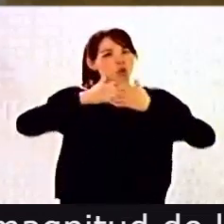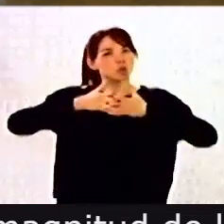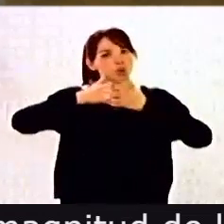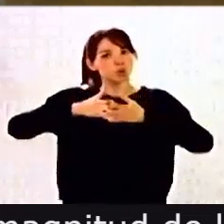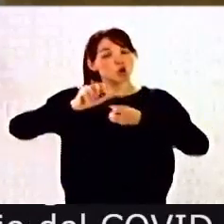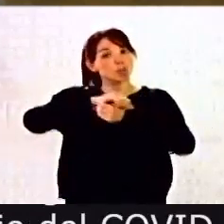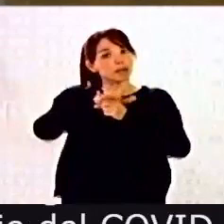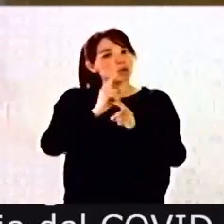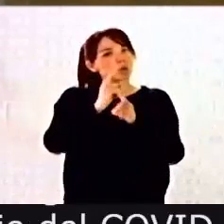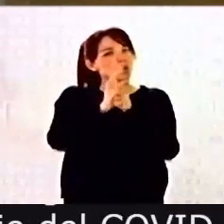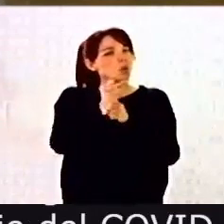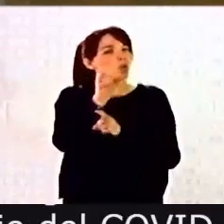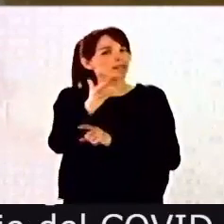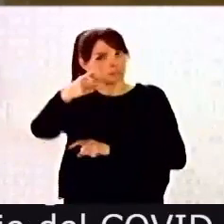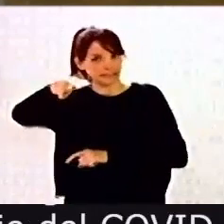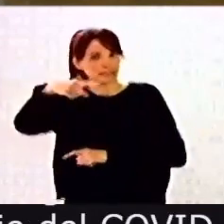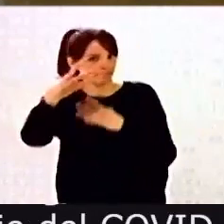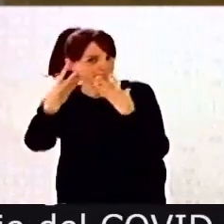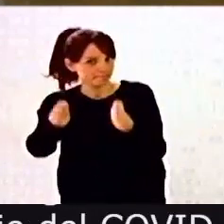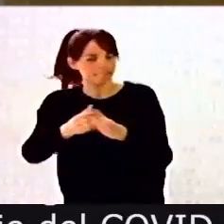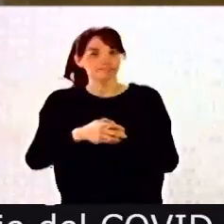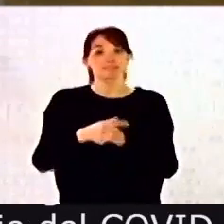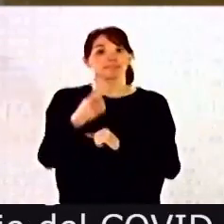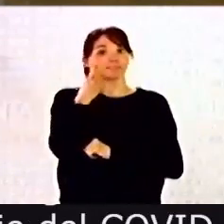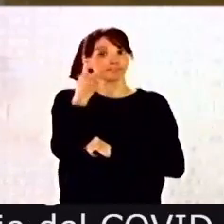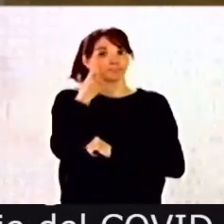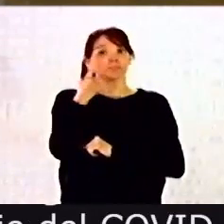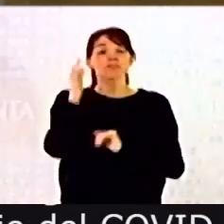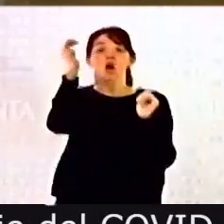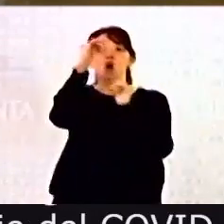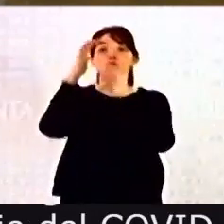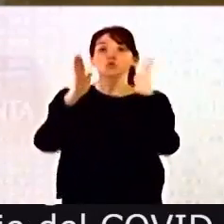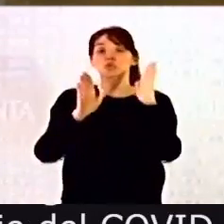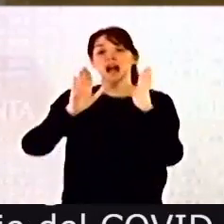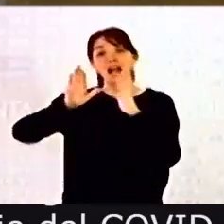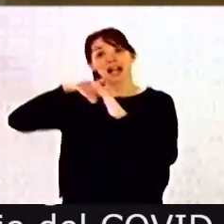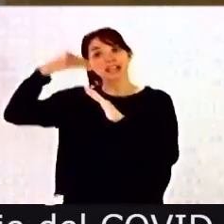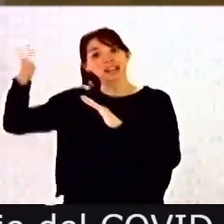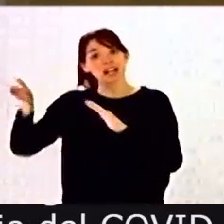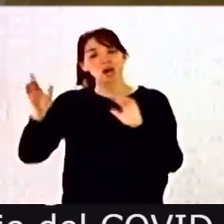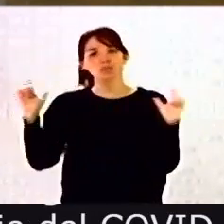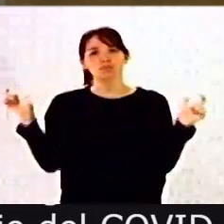las consultas externas se han reducido durante el estado de alarma en un